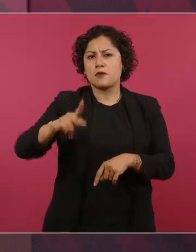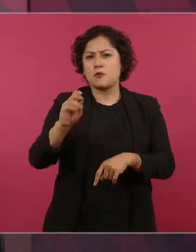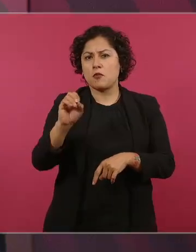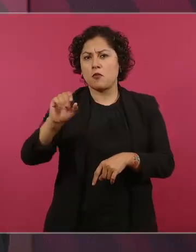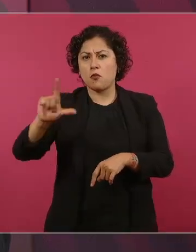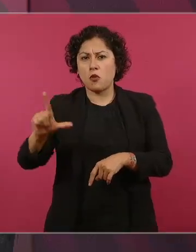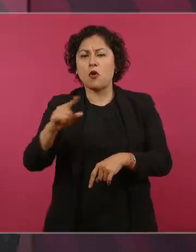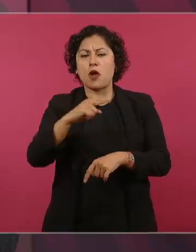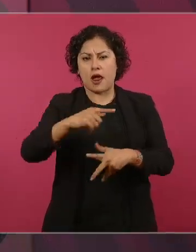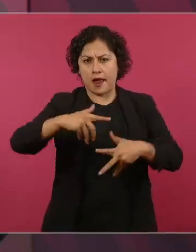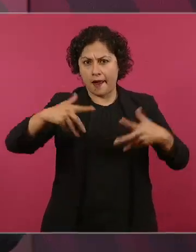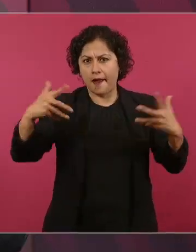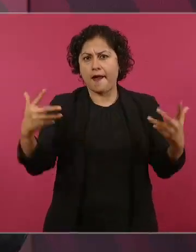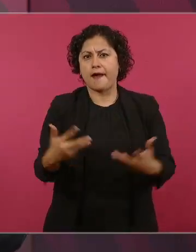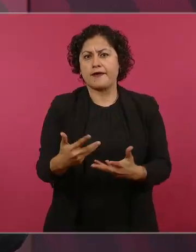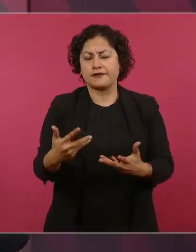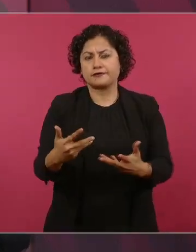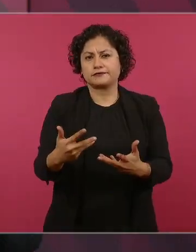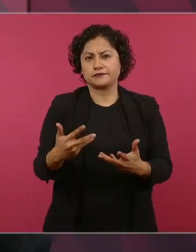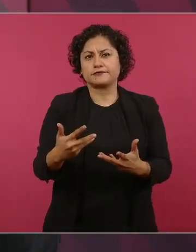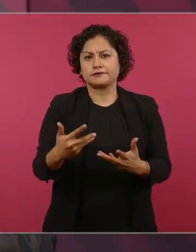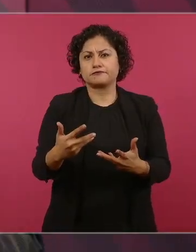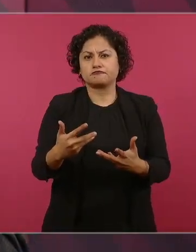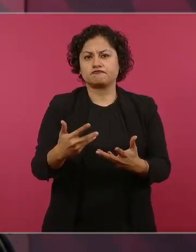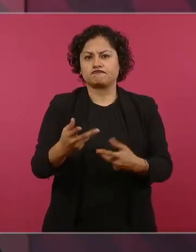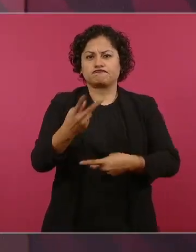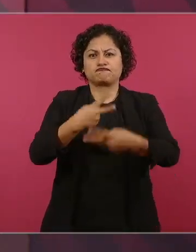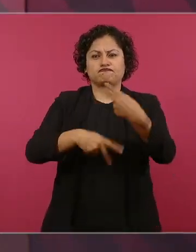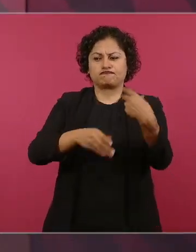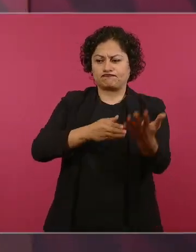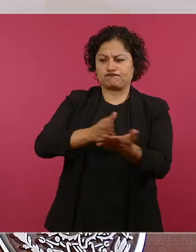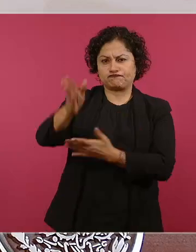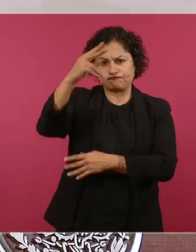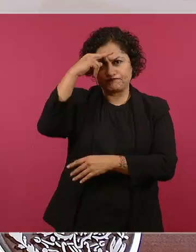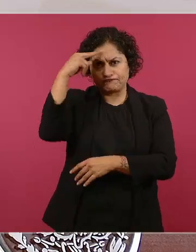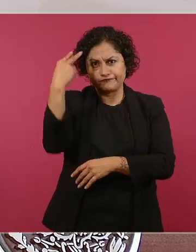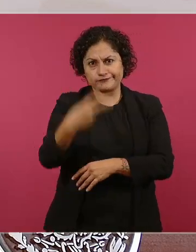llevó a cabo la invasión,